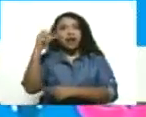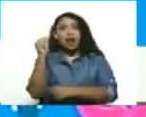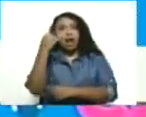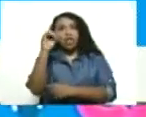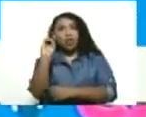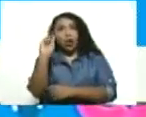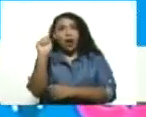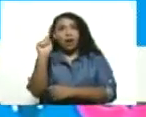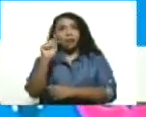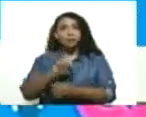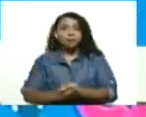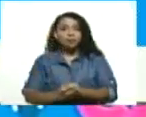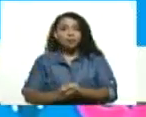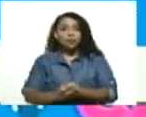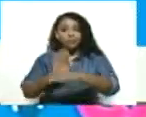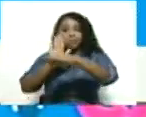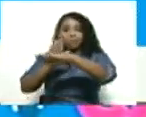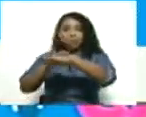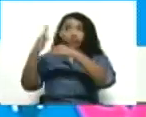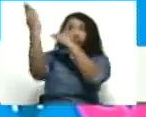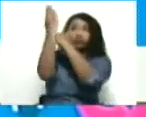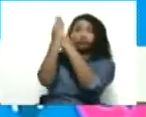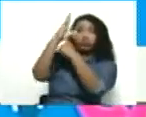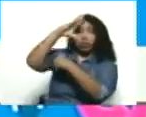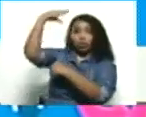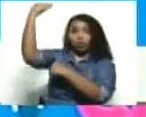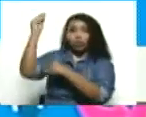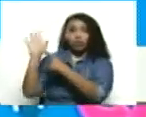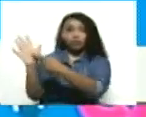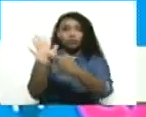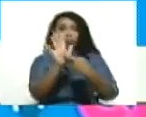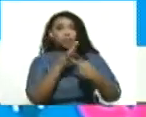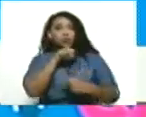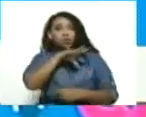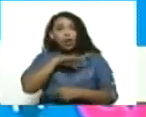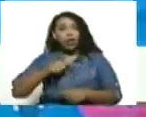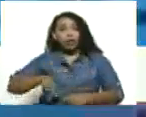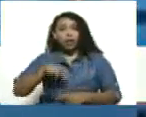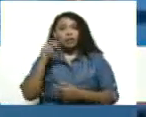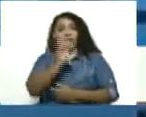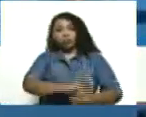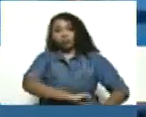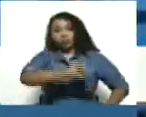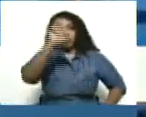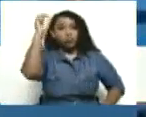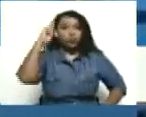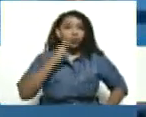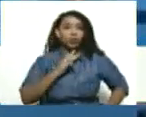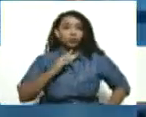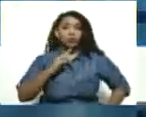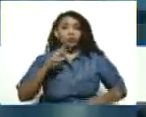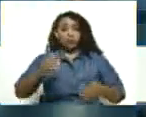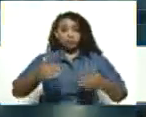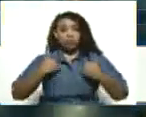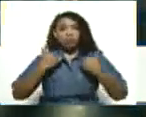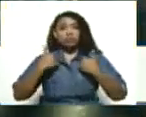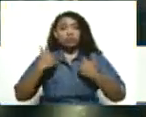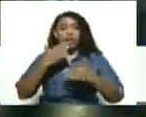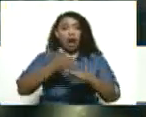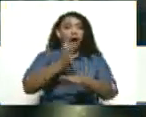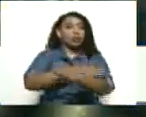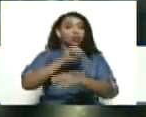e invocando la protección de Dios El ejemplo histórico de nuestro libertador Simón Bolívar y el heroísmo y sacrificio de nuestros antepasados